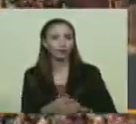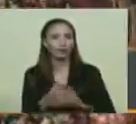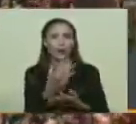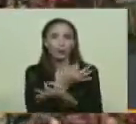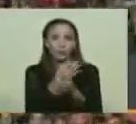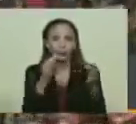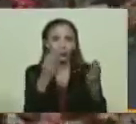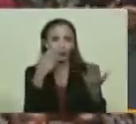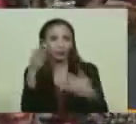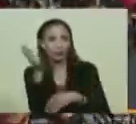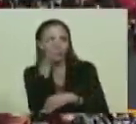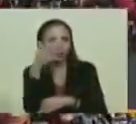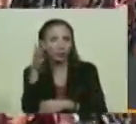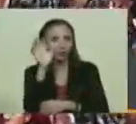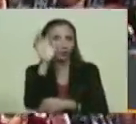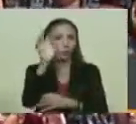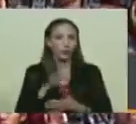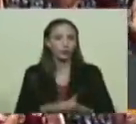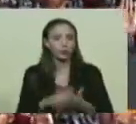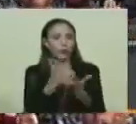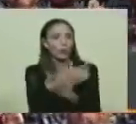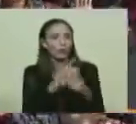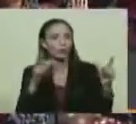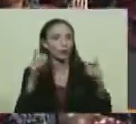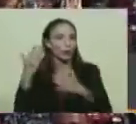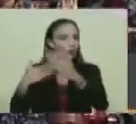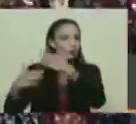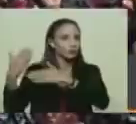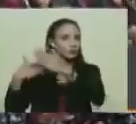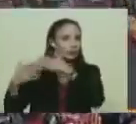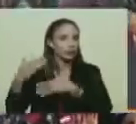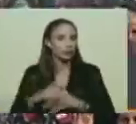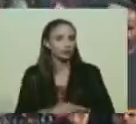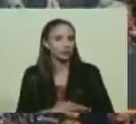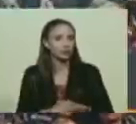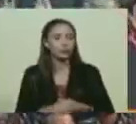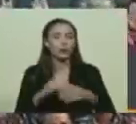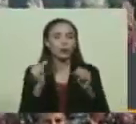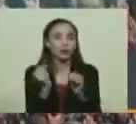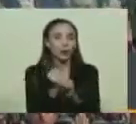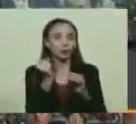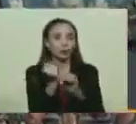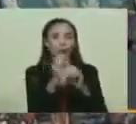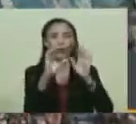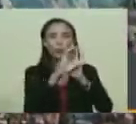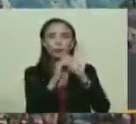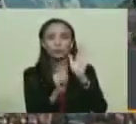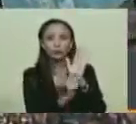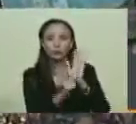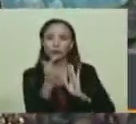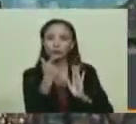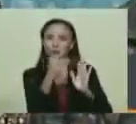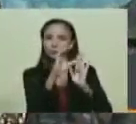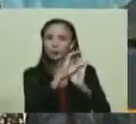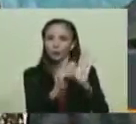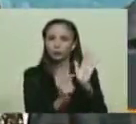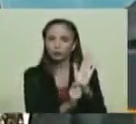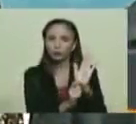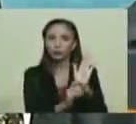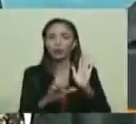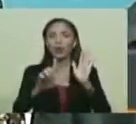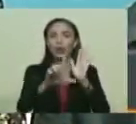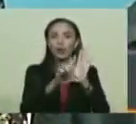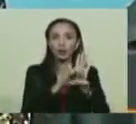tricolor de los libertadores cumplir la Constitución, las leyes